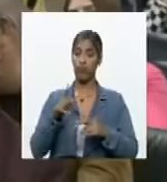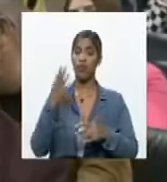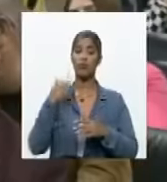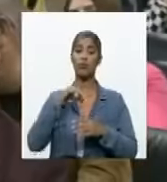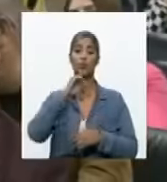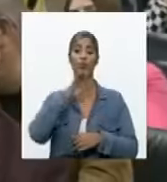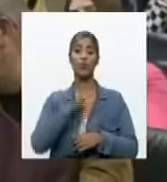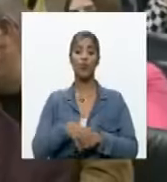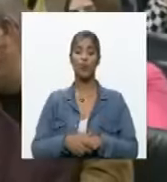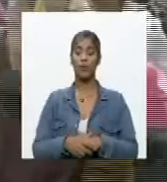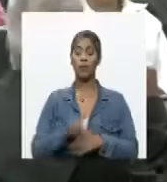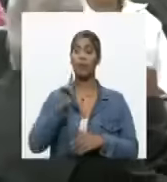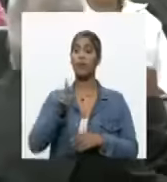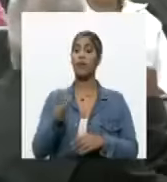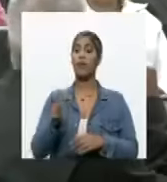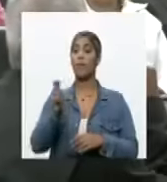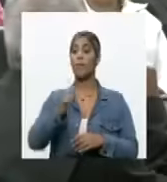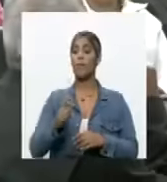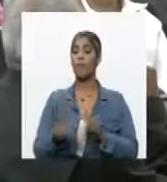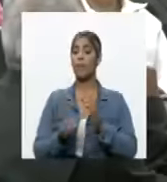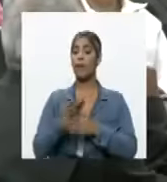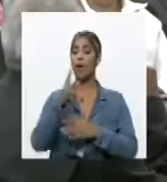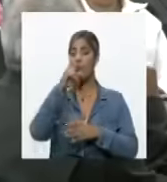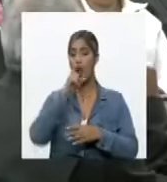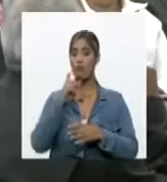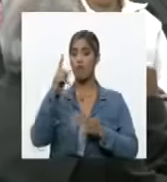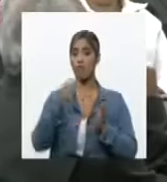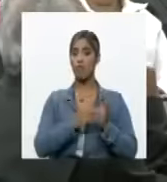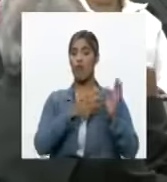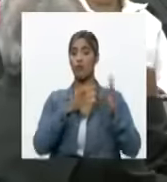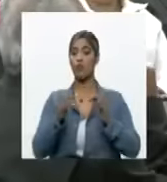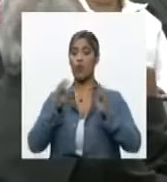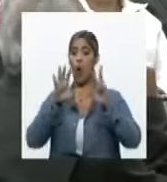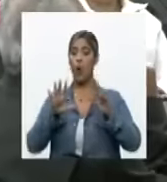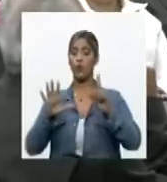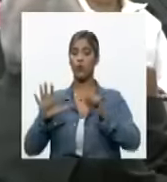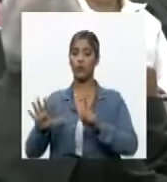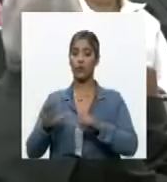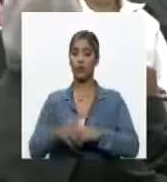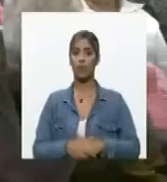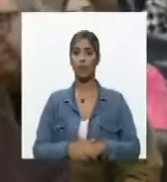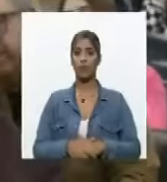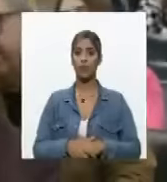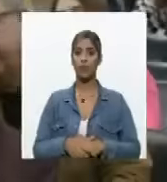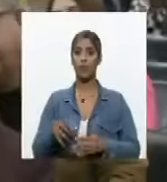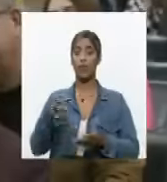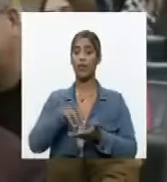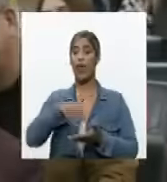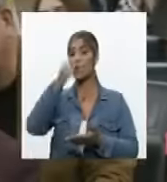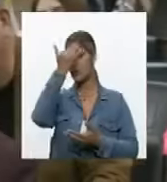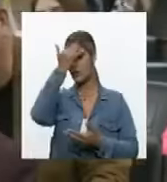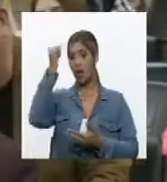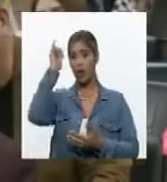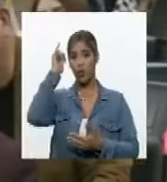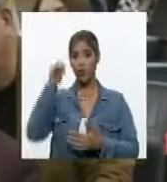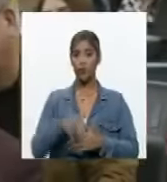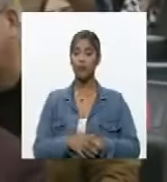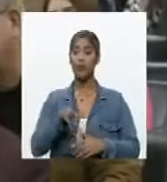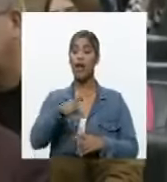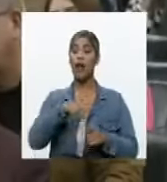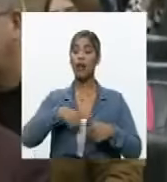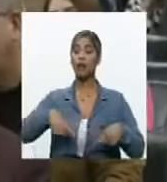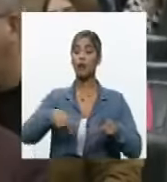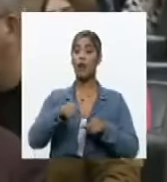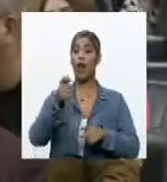masacre de mayo del 86 de Yumare en el caserío La Vaca. en el estado de Yaracuy, en la zona de